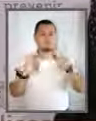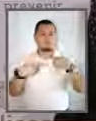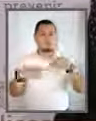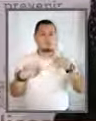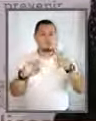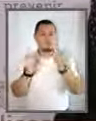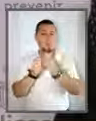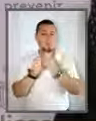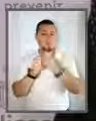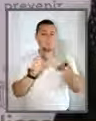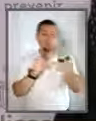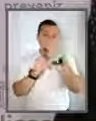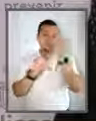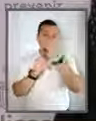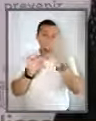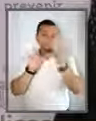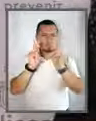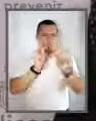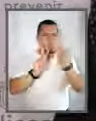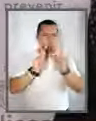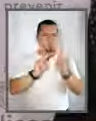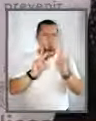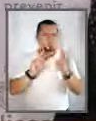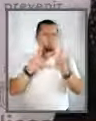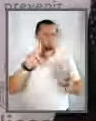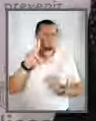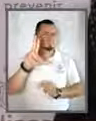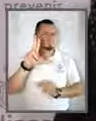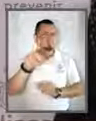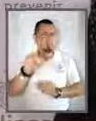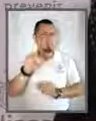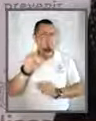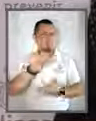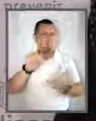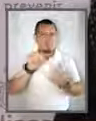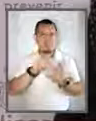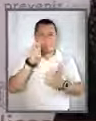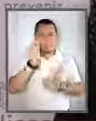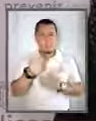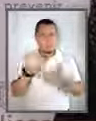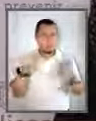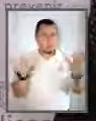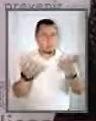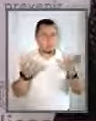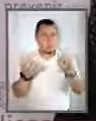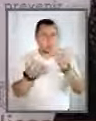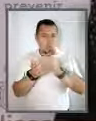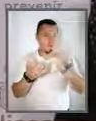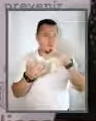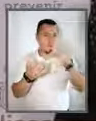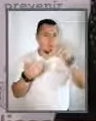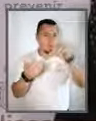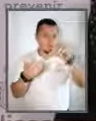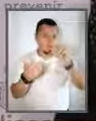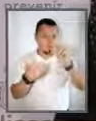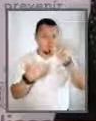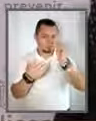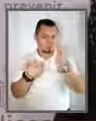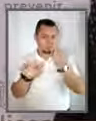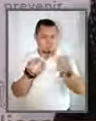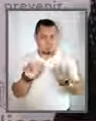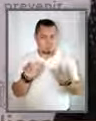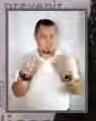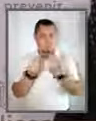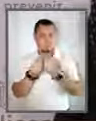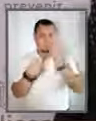serie de pruebas, las cuales no reunían con las condiciones mínimas ni de la Organización Mundial de la Salud, ni tampoco por